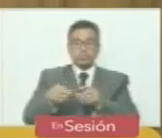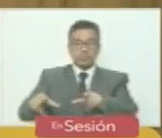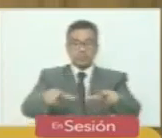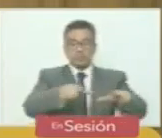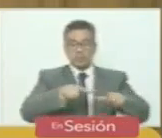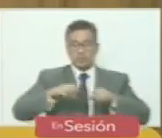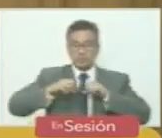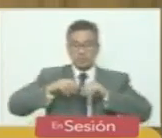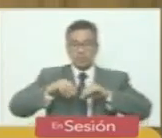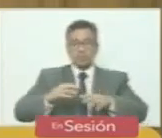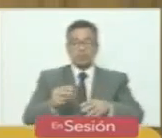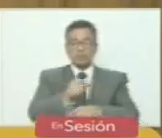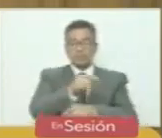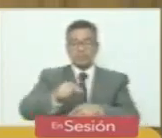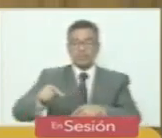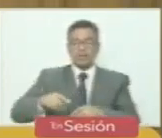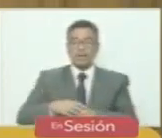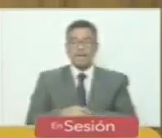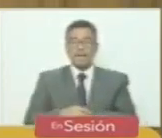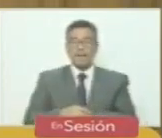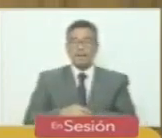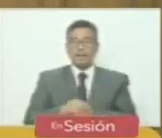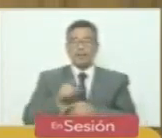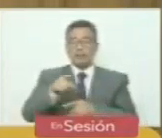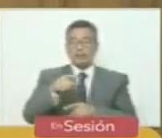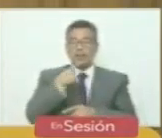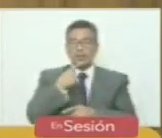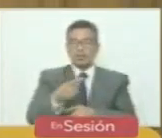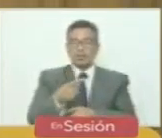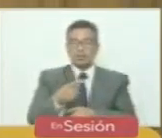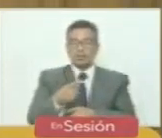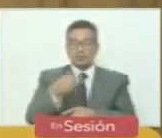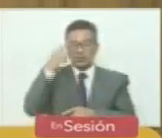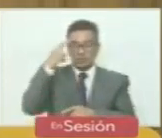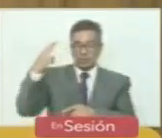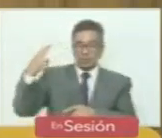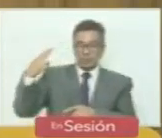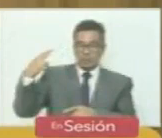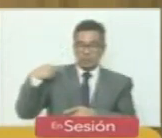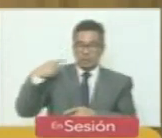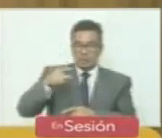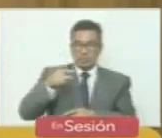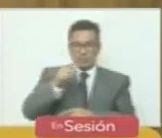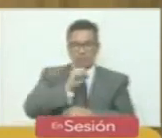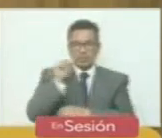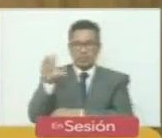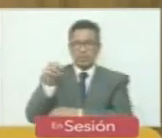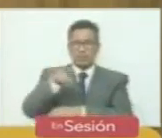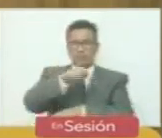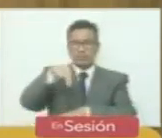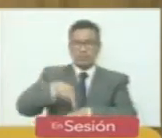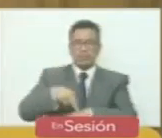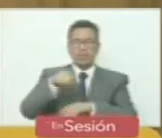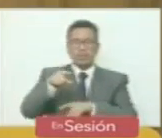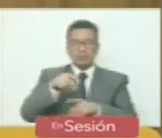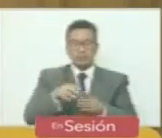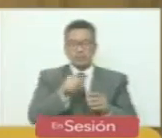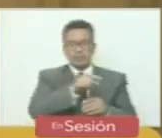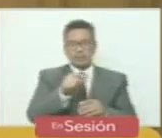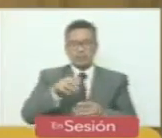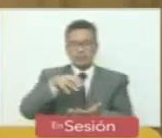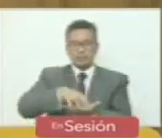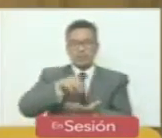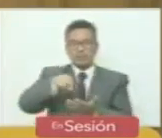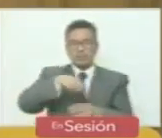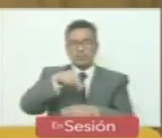pobladas. Por ello, acudimos ante esta honorable Asamblea Nacional a sus diputadas y diputados para